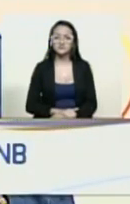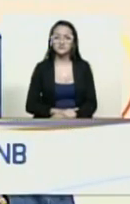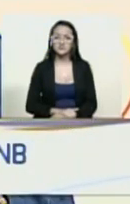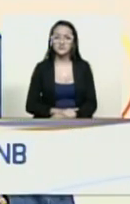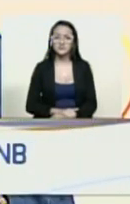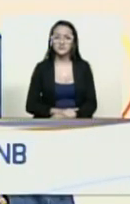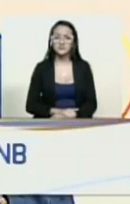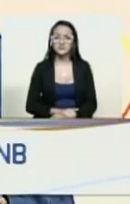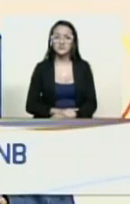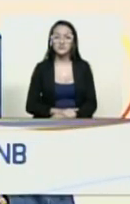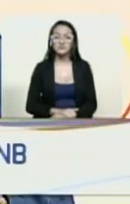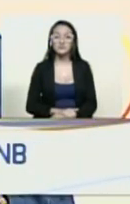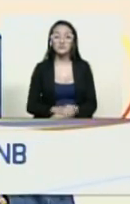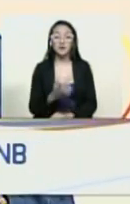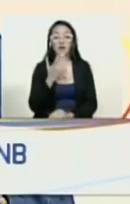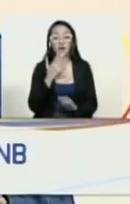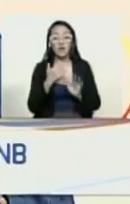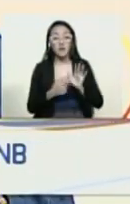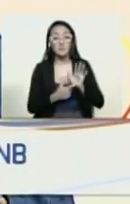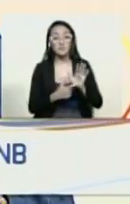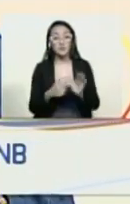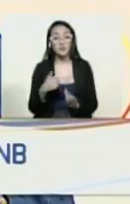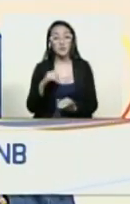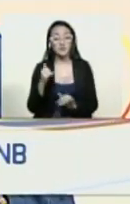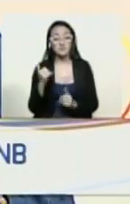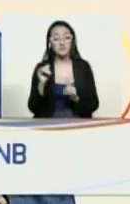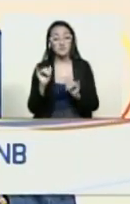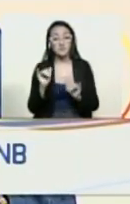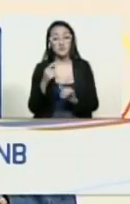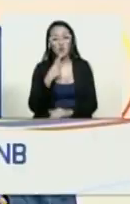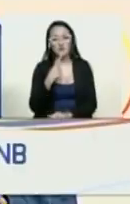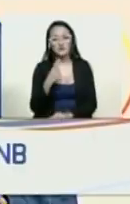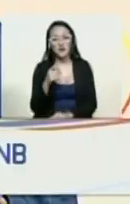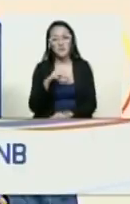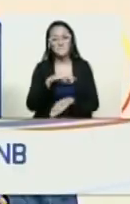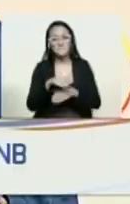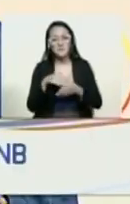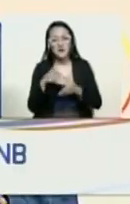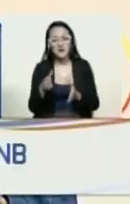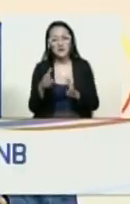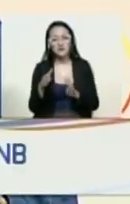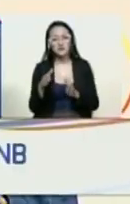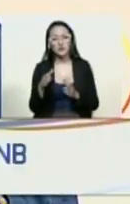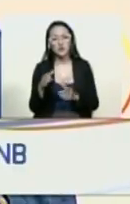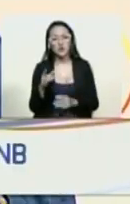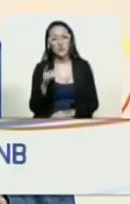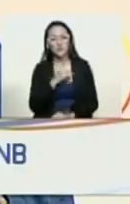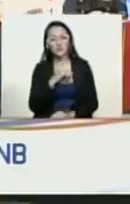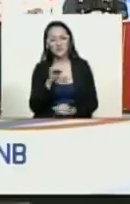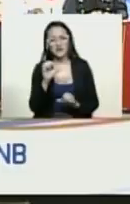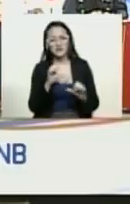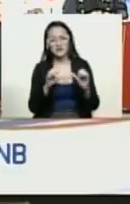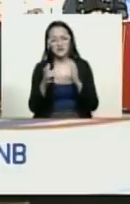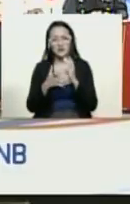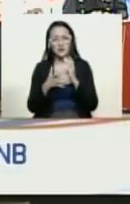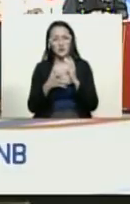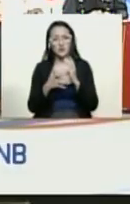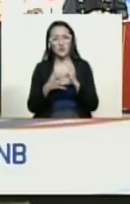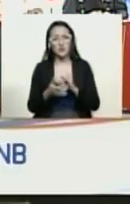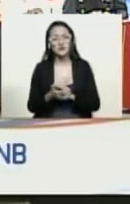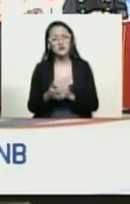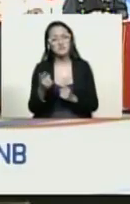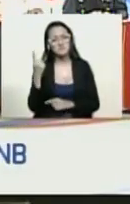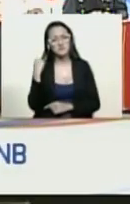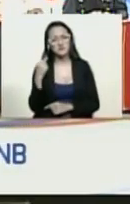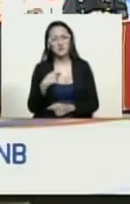compañeros. Esto es un ejemplo de lo que yo le decía al ministro Uber Roa el pasado miércoles cuando gradué